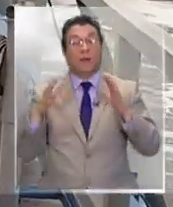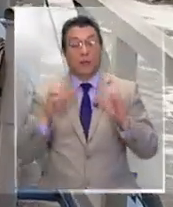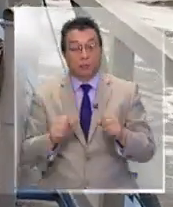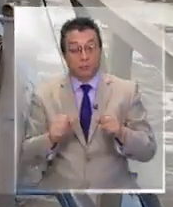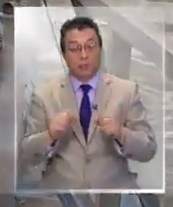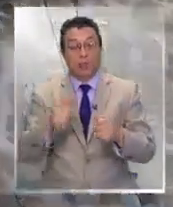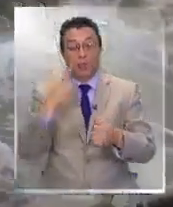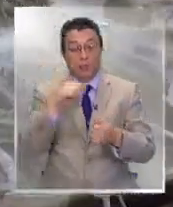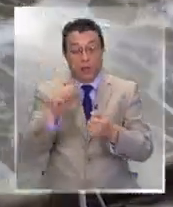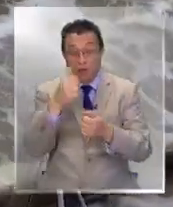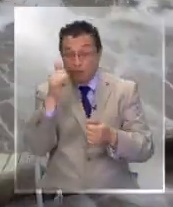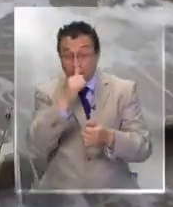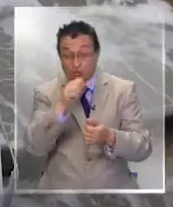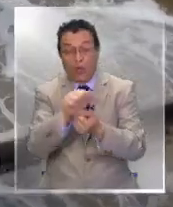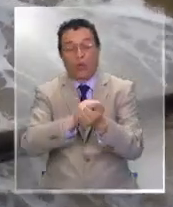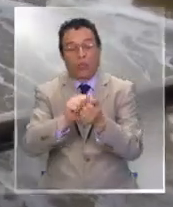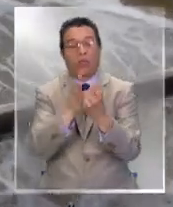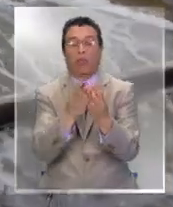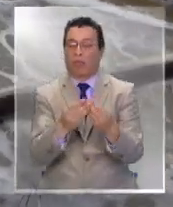la carga orgánica.